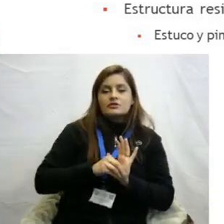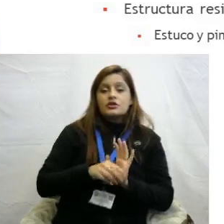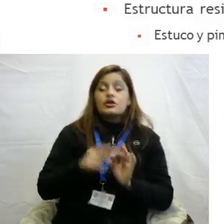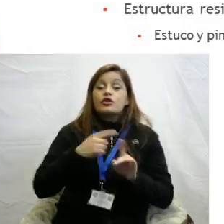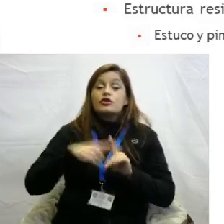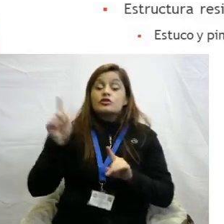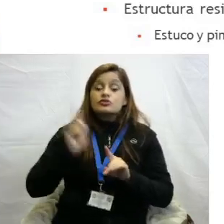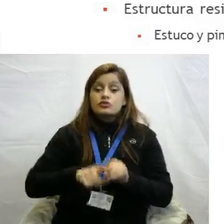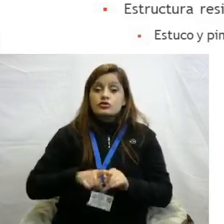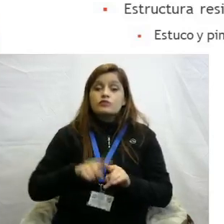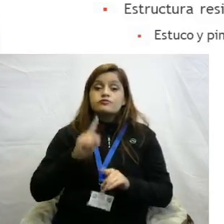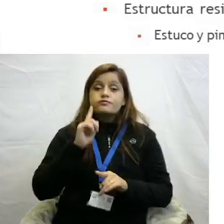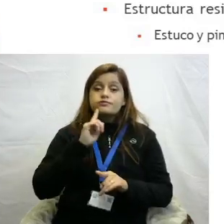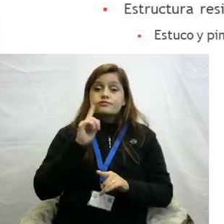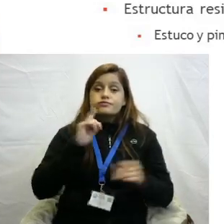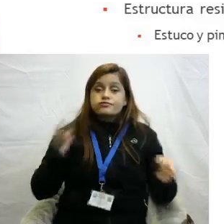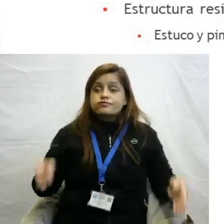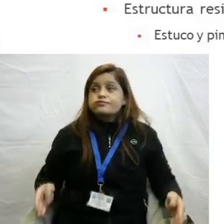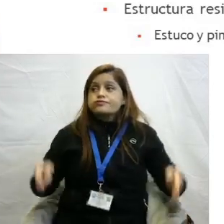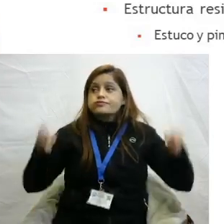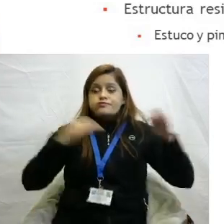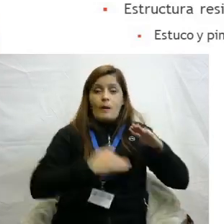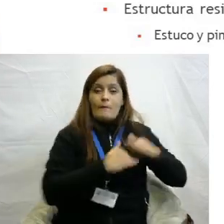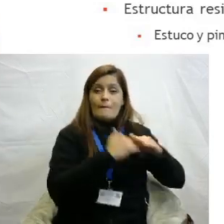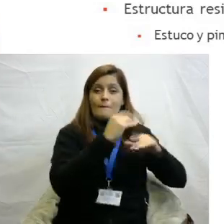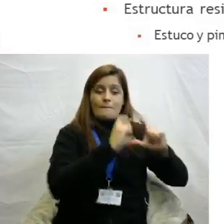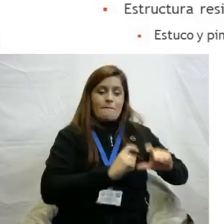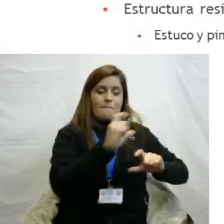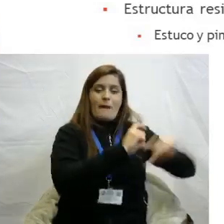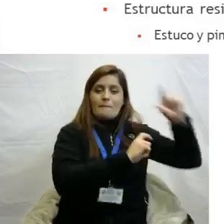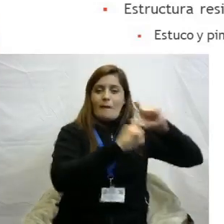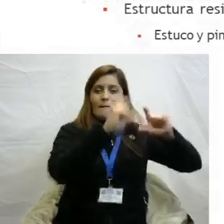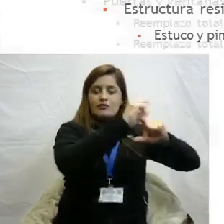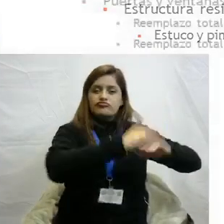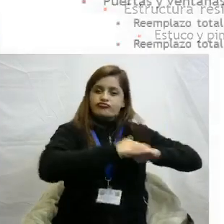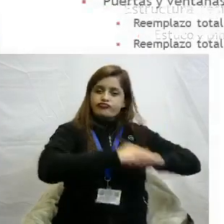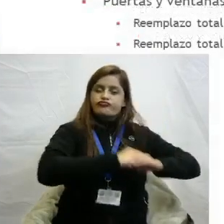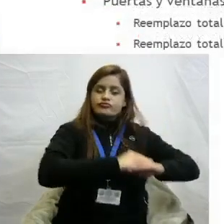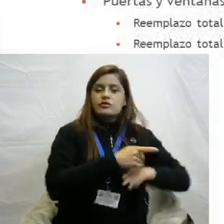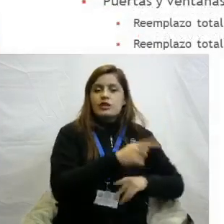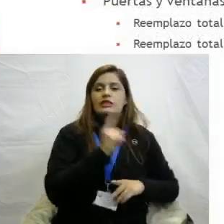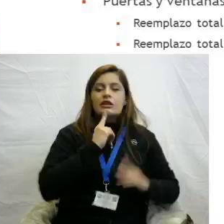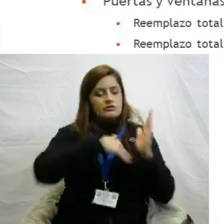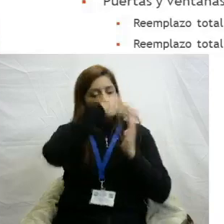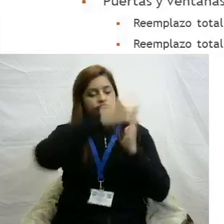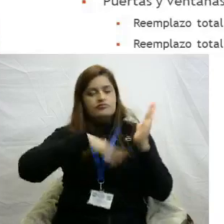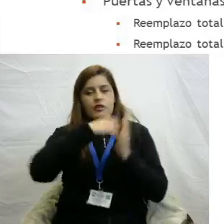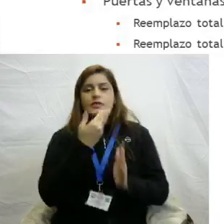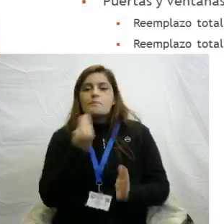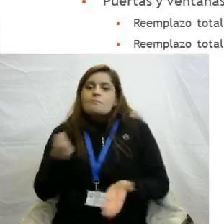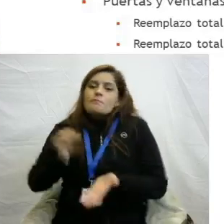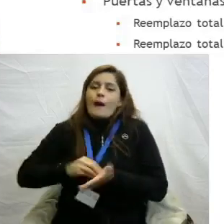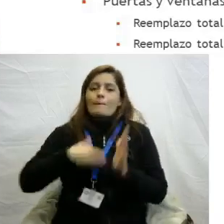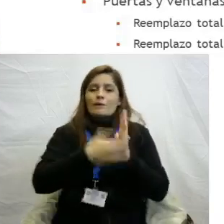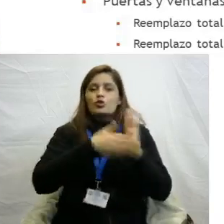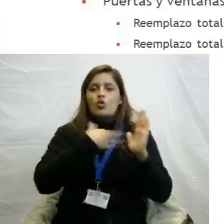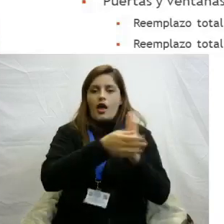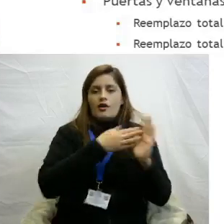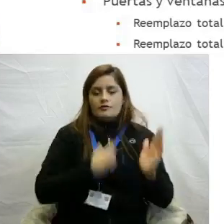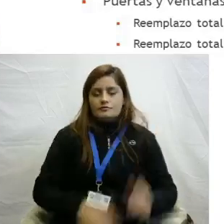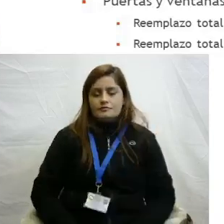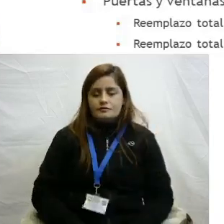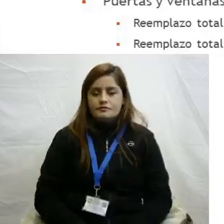la estructura resistente vertical, que implica el estuco y la pintura, ¿ya? También a nivel